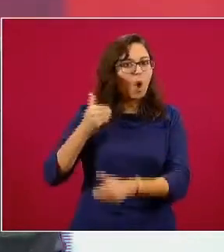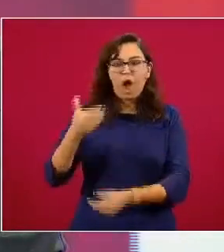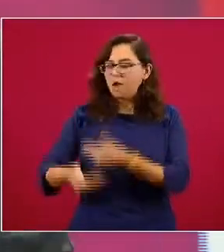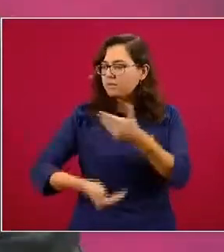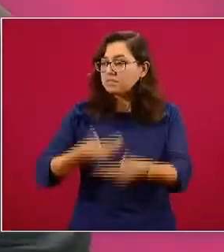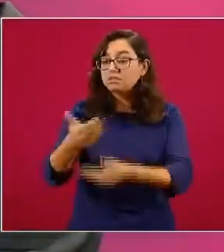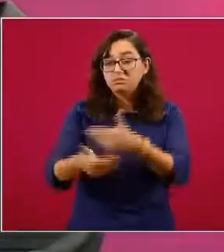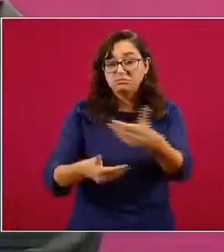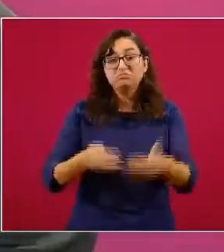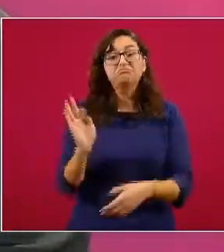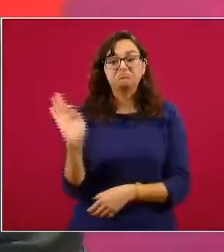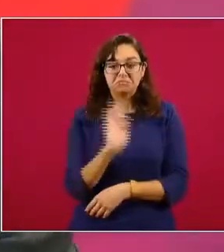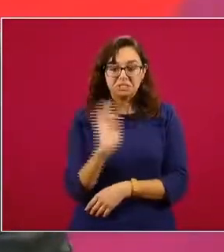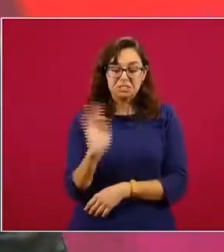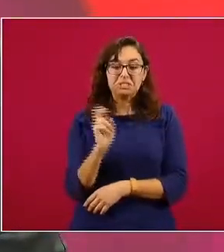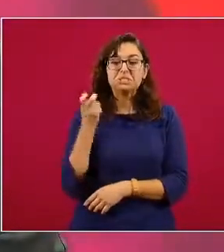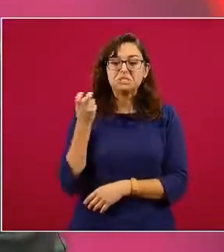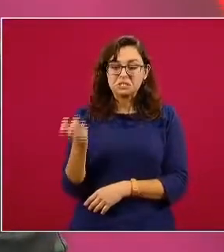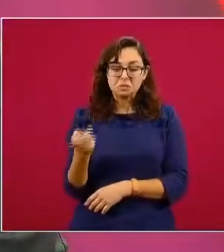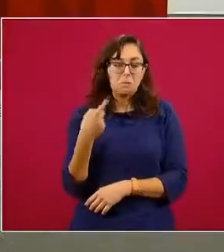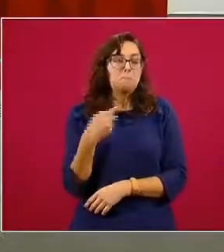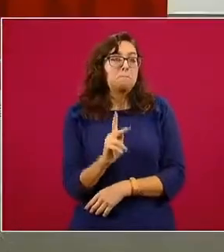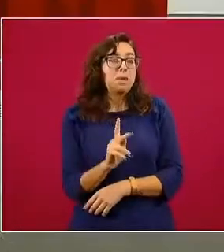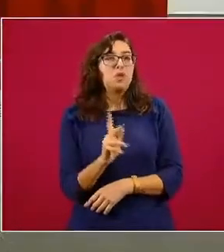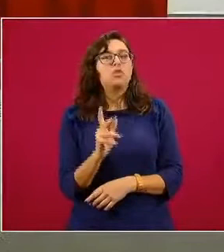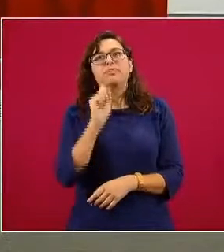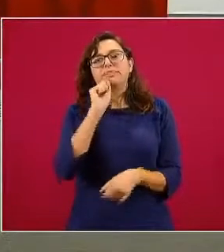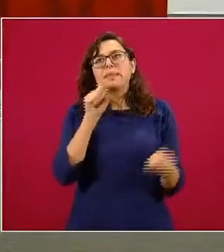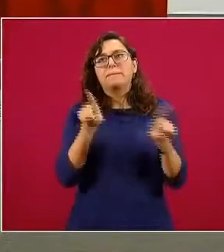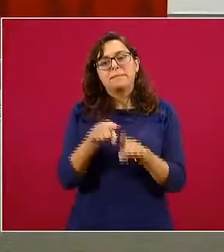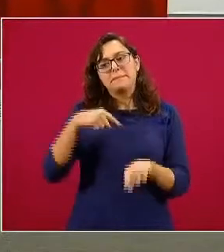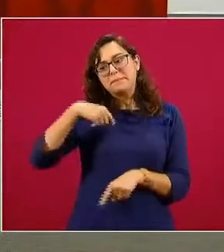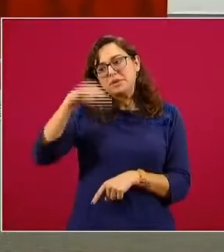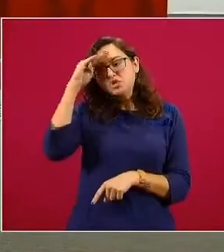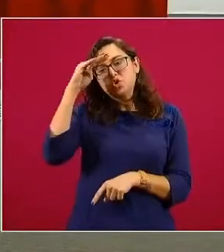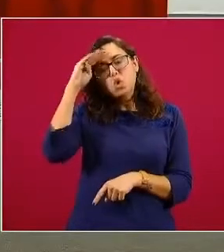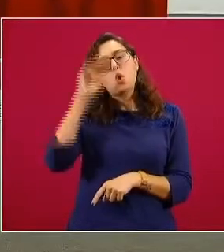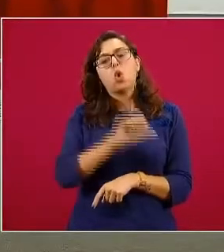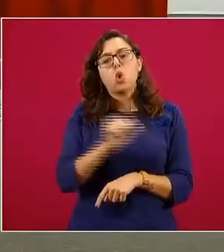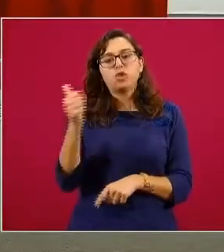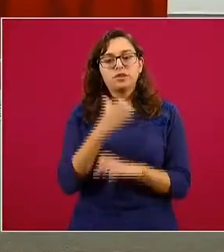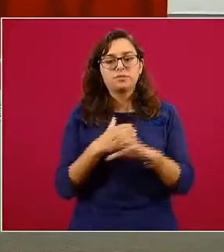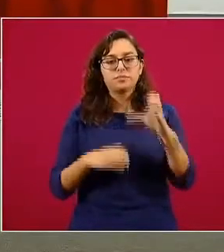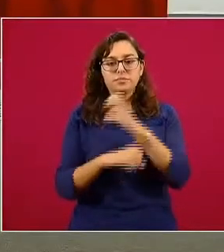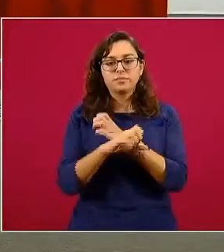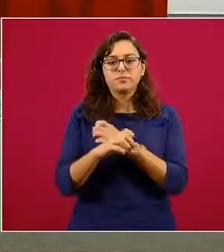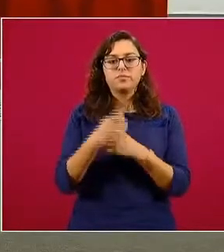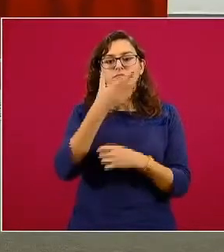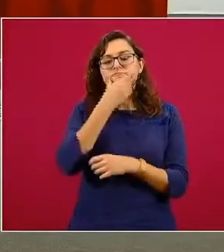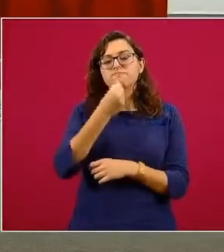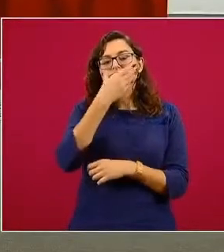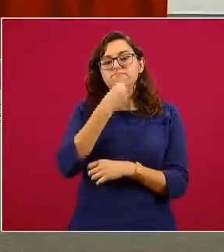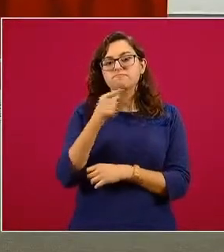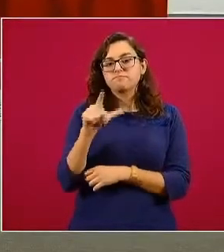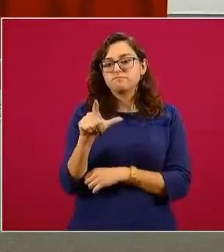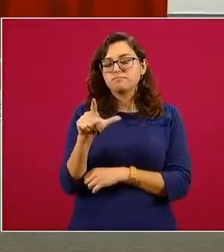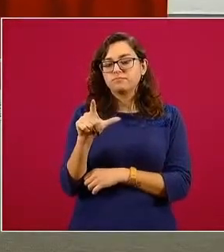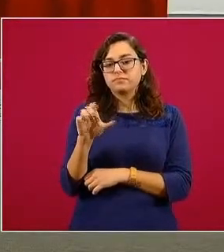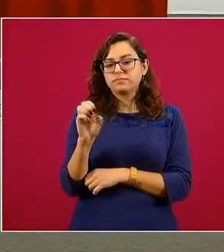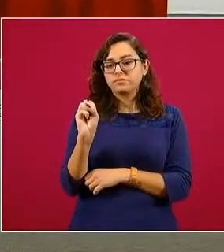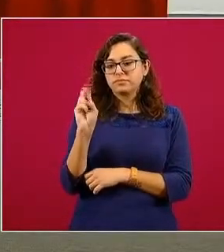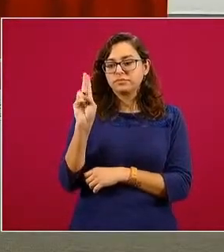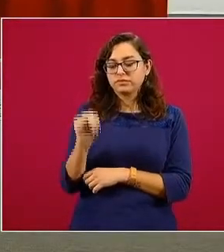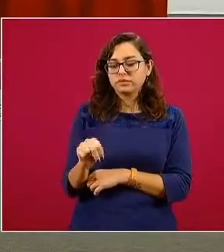posible, pero hoy hablábamos de otro fenómeno de la mente humana que fue descrito por Leon Festinger